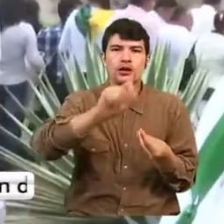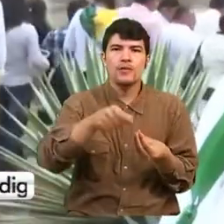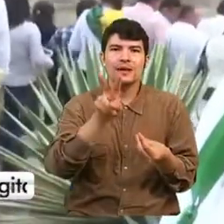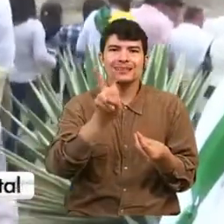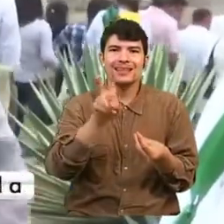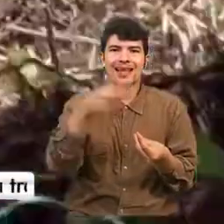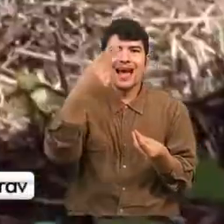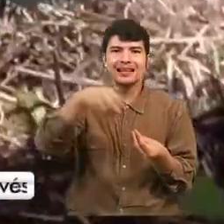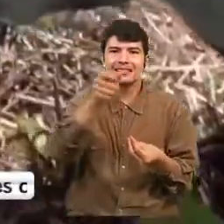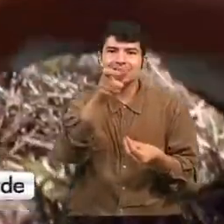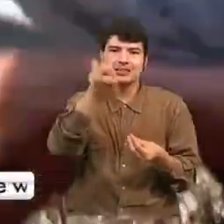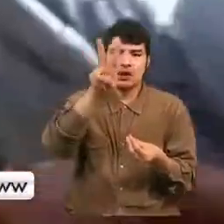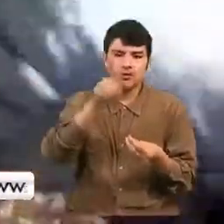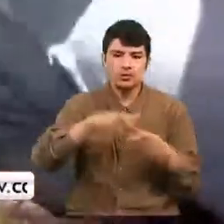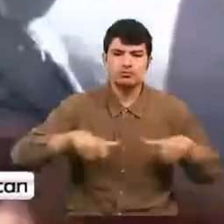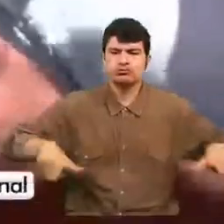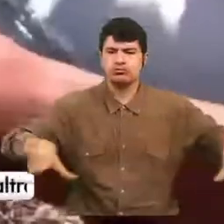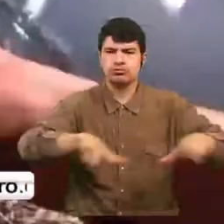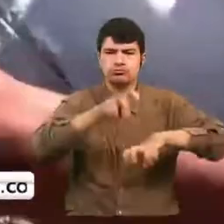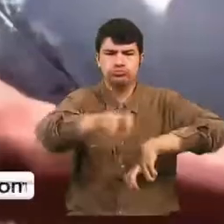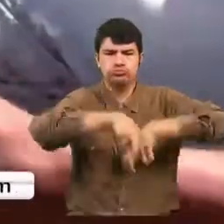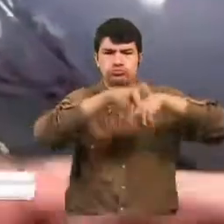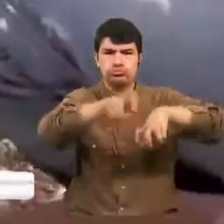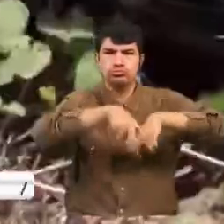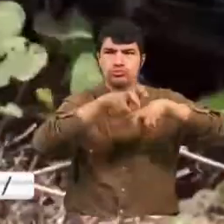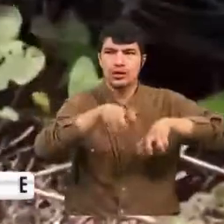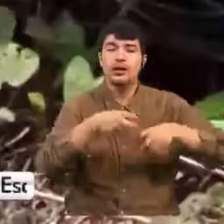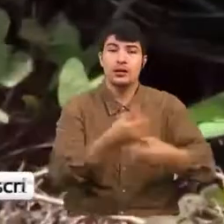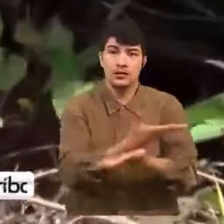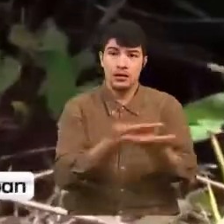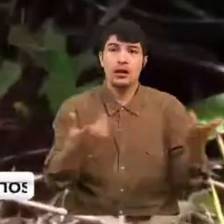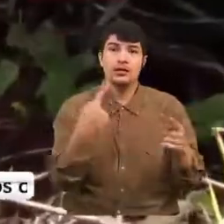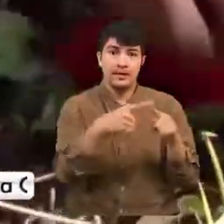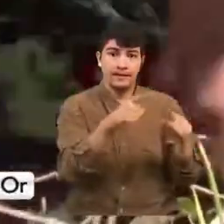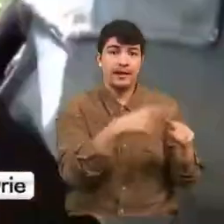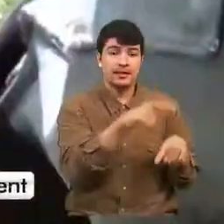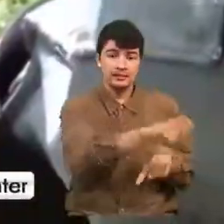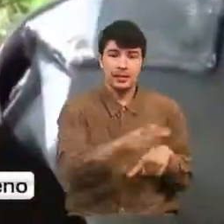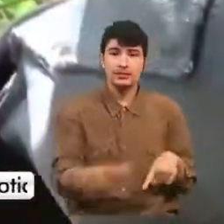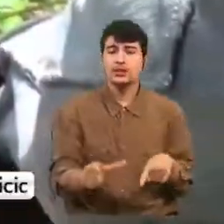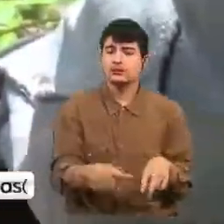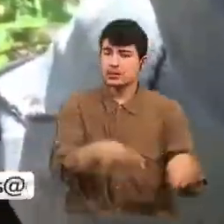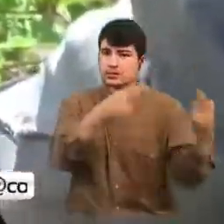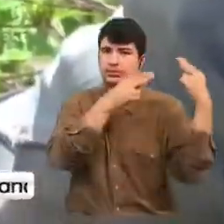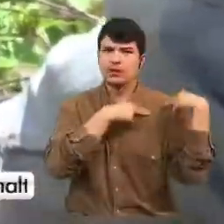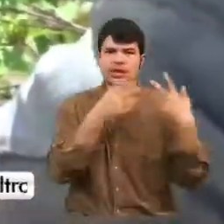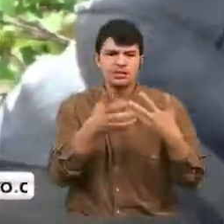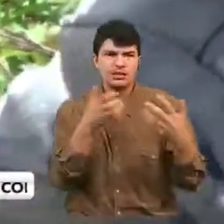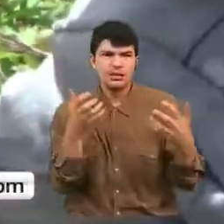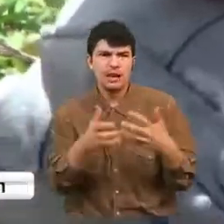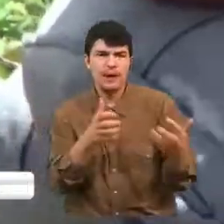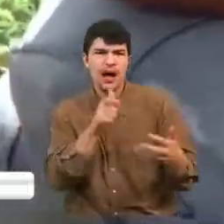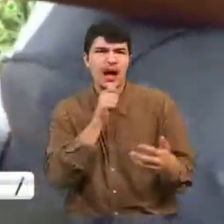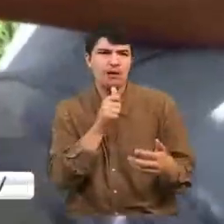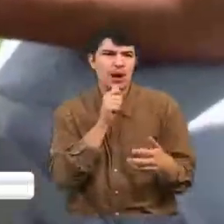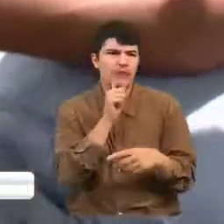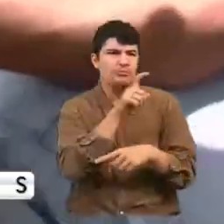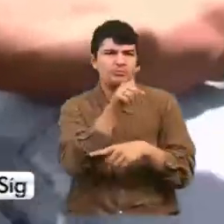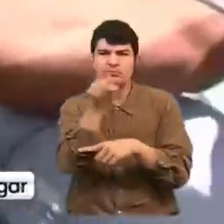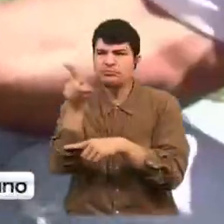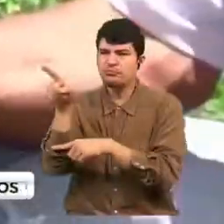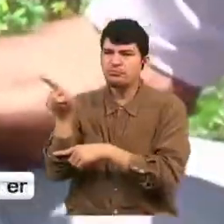tecnificadas y sostenimiento de 19.7 con 39 productores, donde vamos a implementar sistema de riego, tutorado y